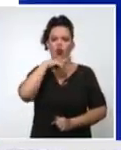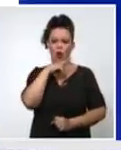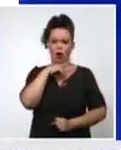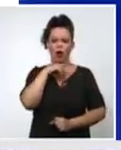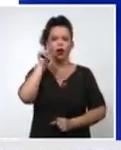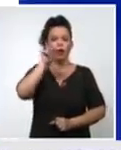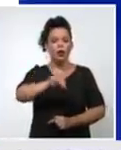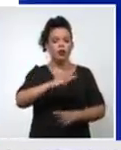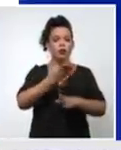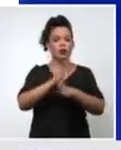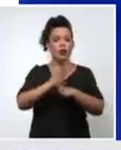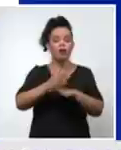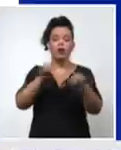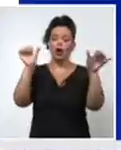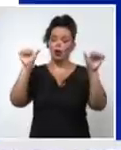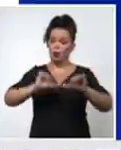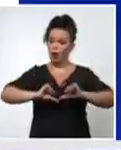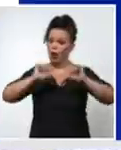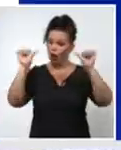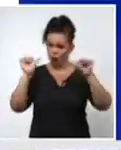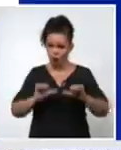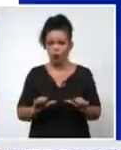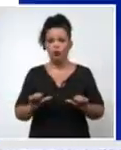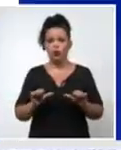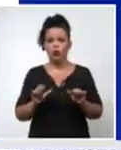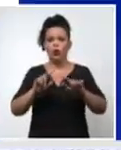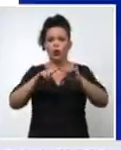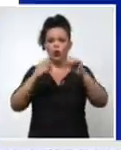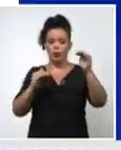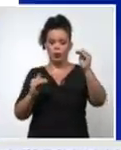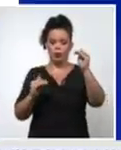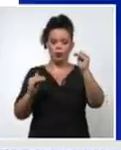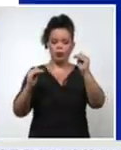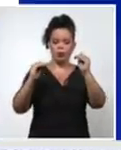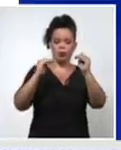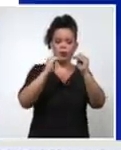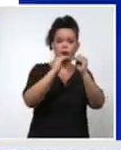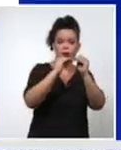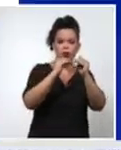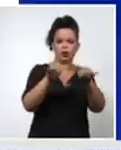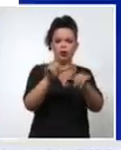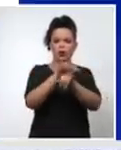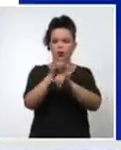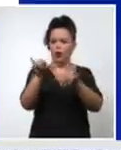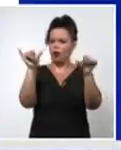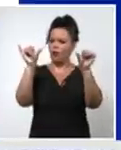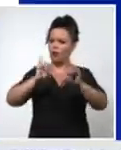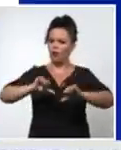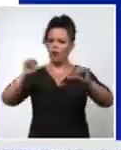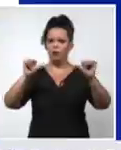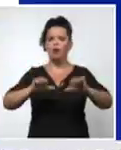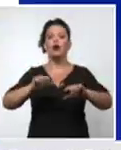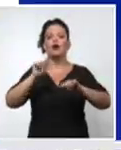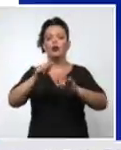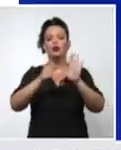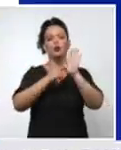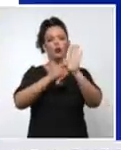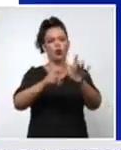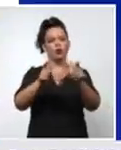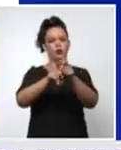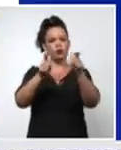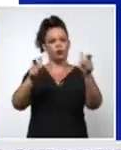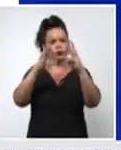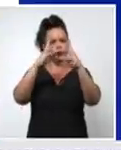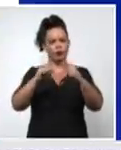sentido, pues se llama la atención de cómo se han ido incrementando. Este